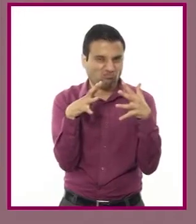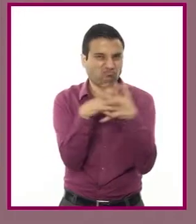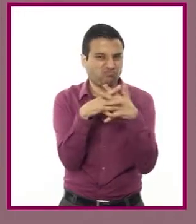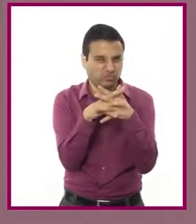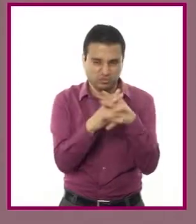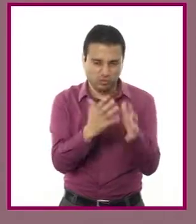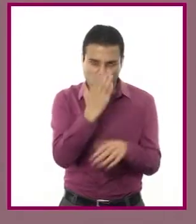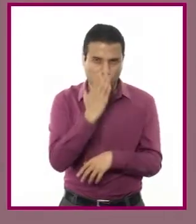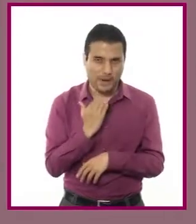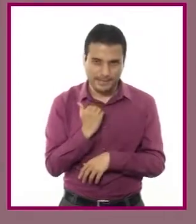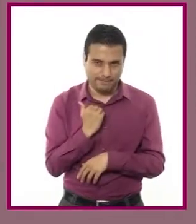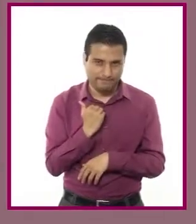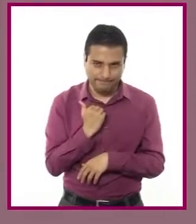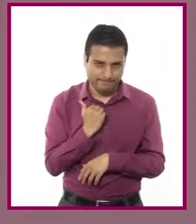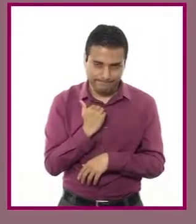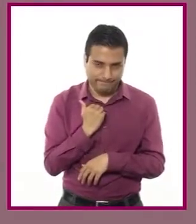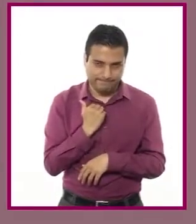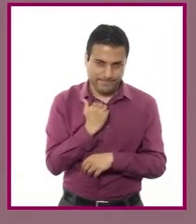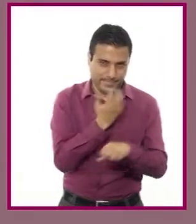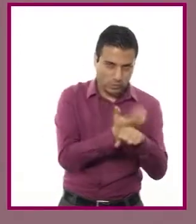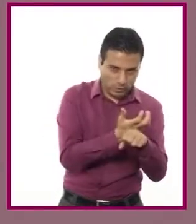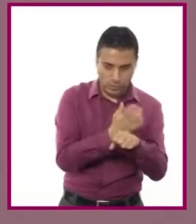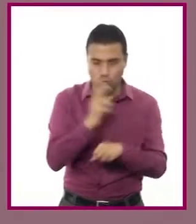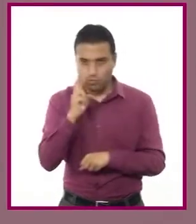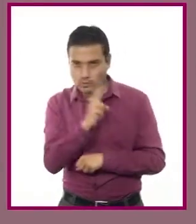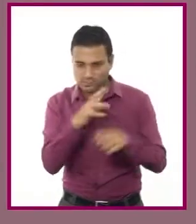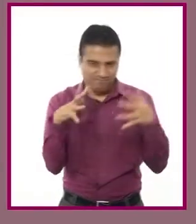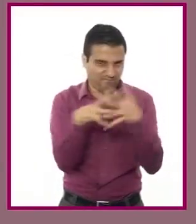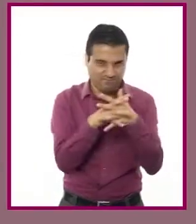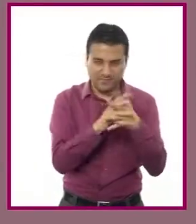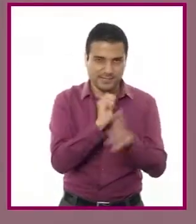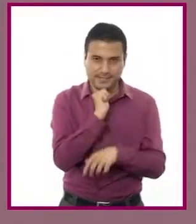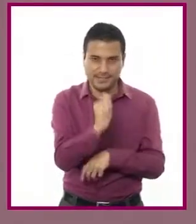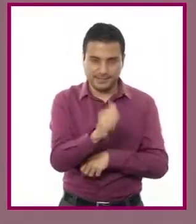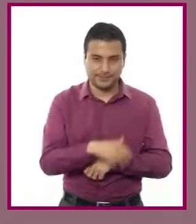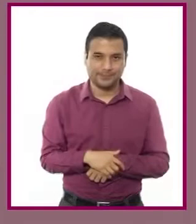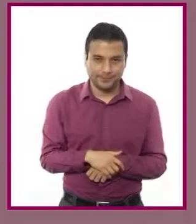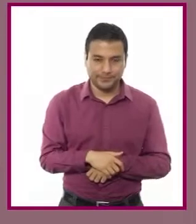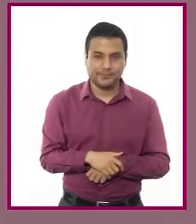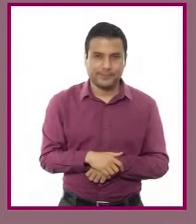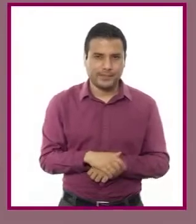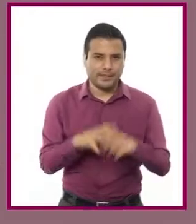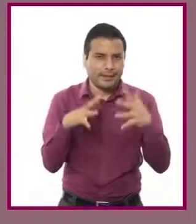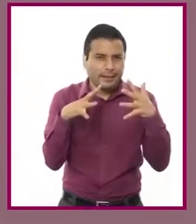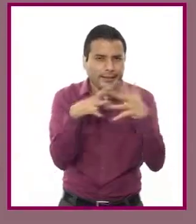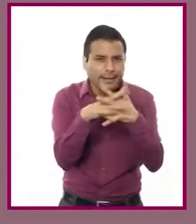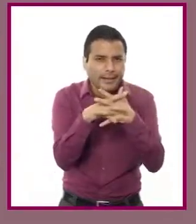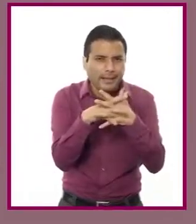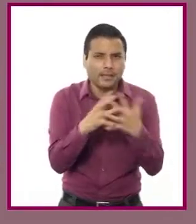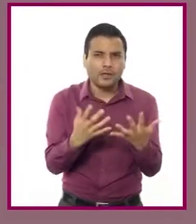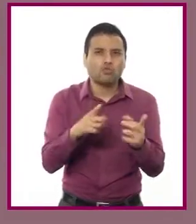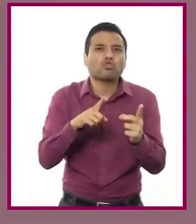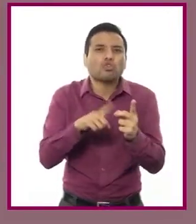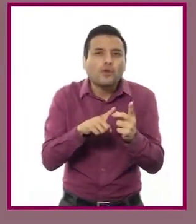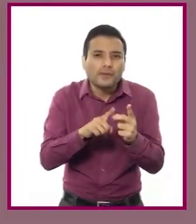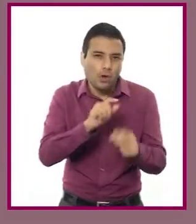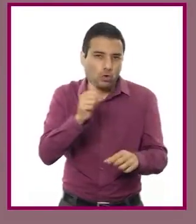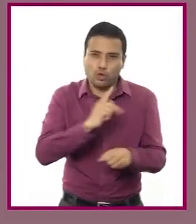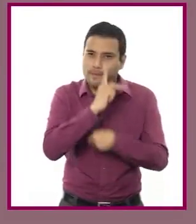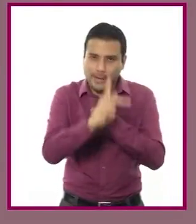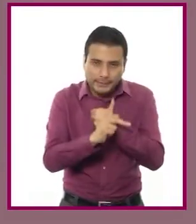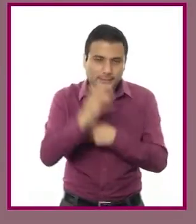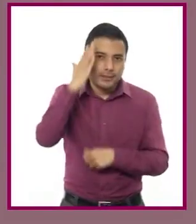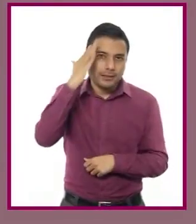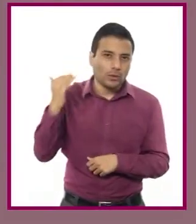superpotencias. Los enfrentamientos militares, cuando los hubo, ocurrieron en territorio de terceros países como